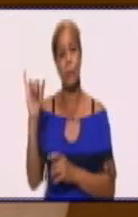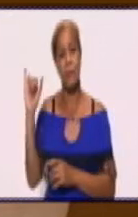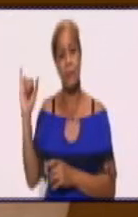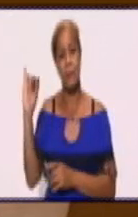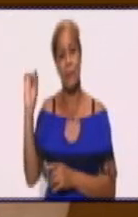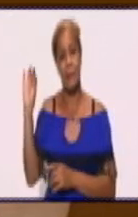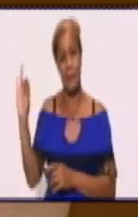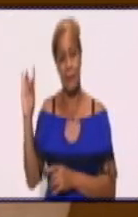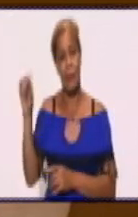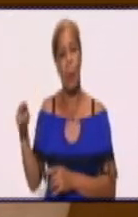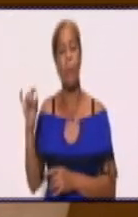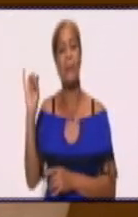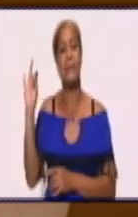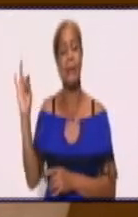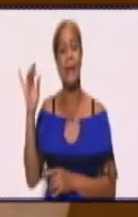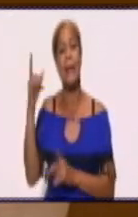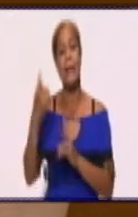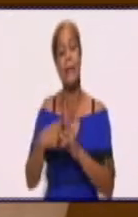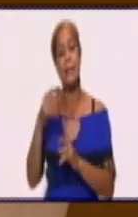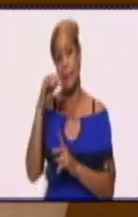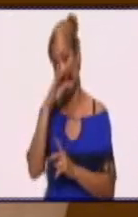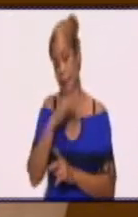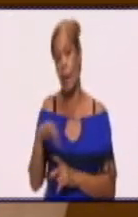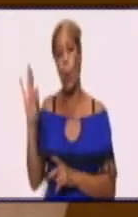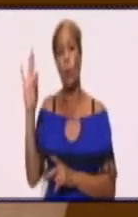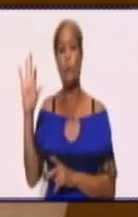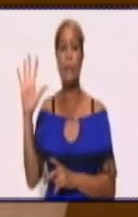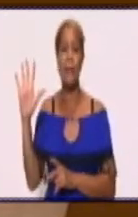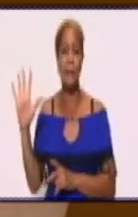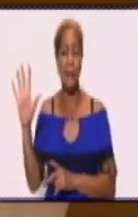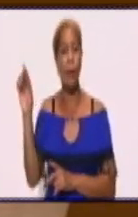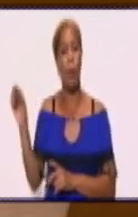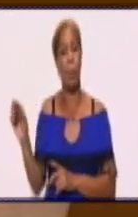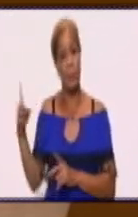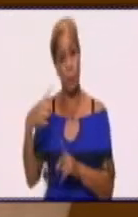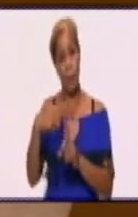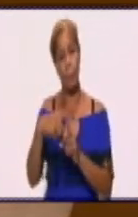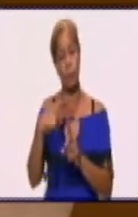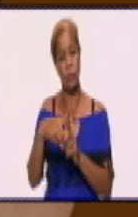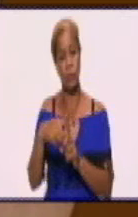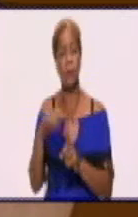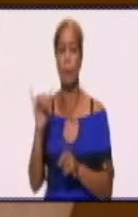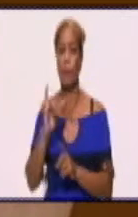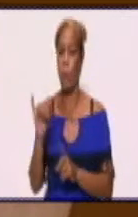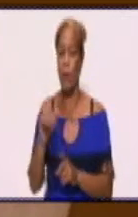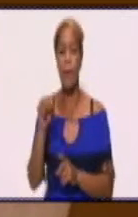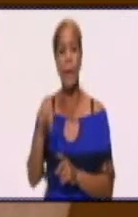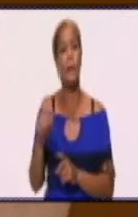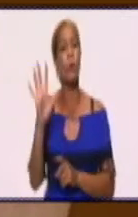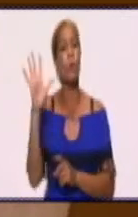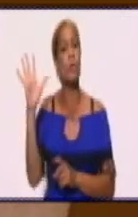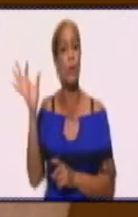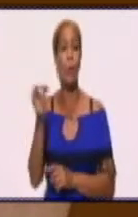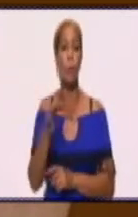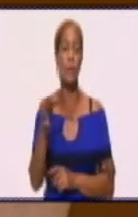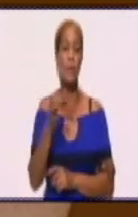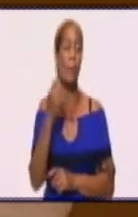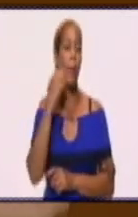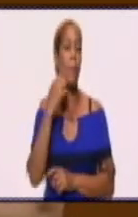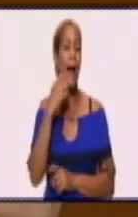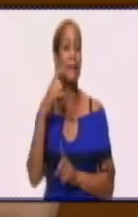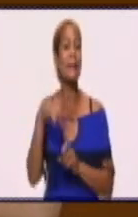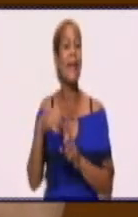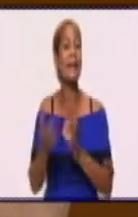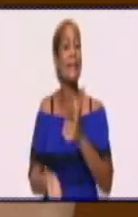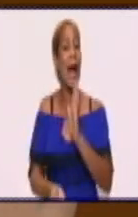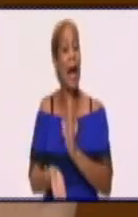267,7 y Guisa con 85 casos y una tasa de 186,7 son los municipios hoy con una mayor tasa de incidencia y